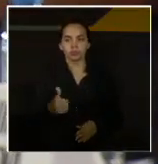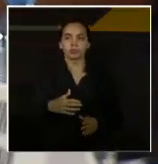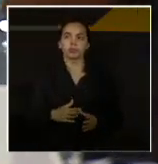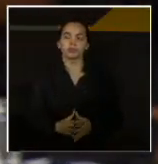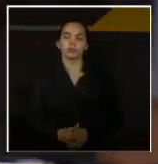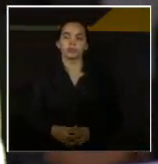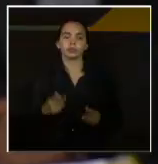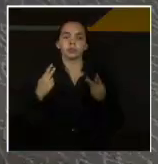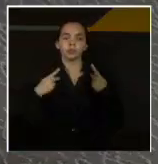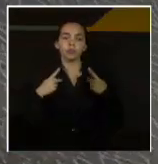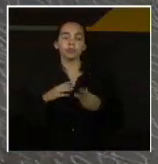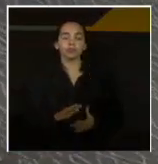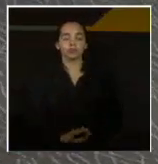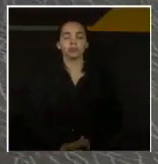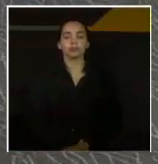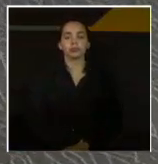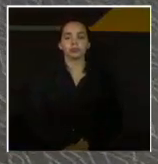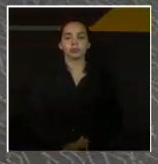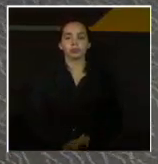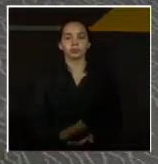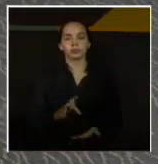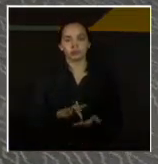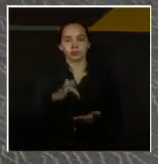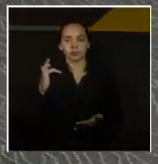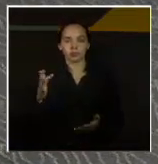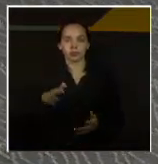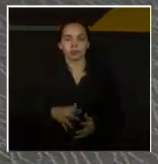ciudadanos. Muchas gracias, candidato.